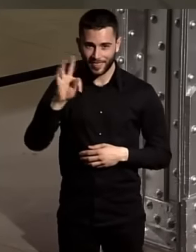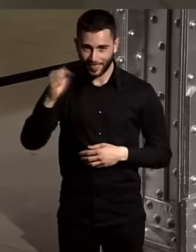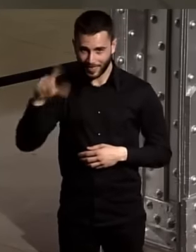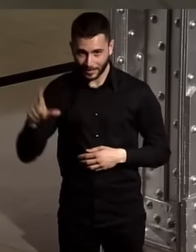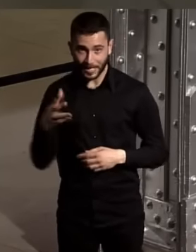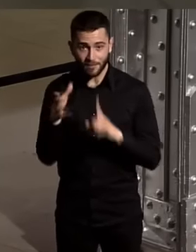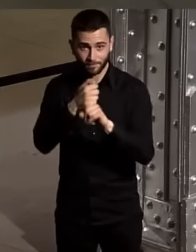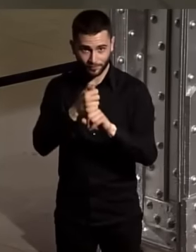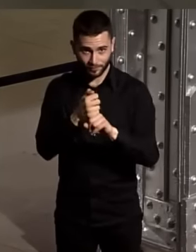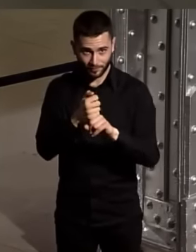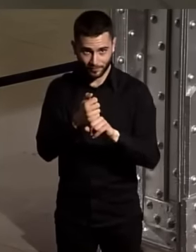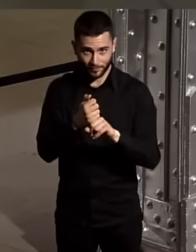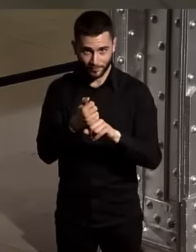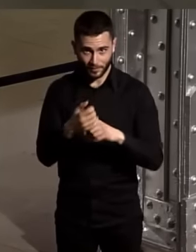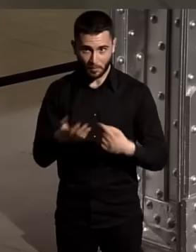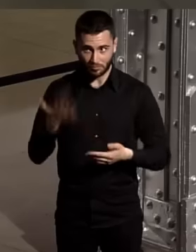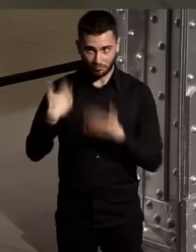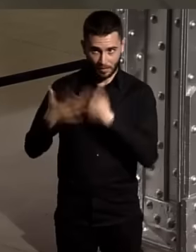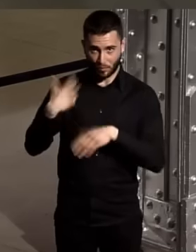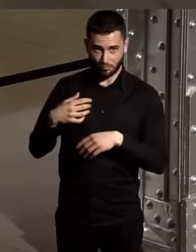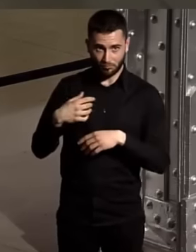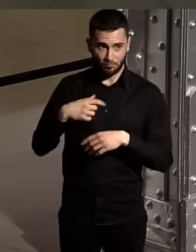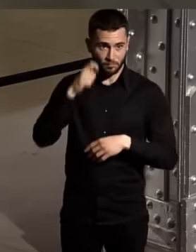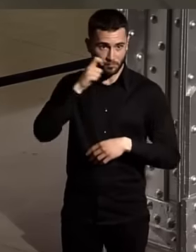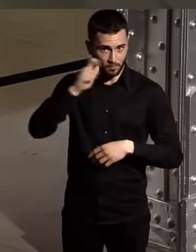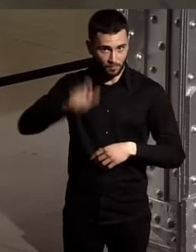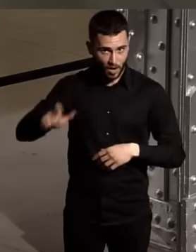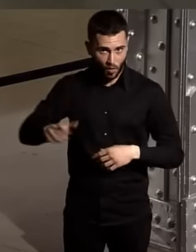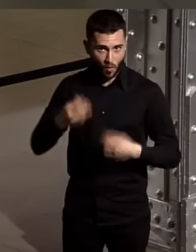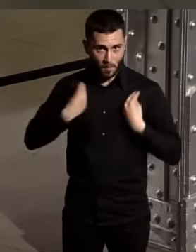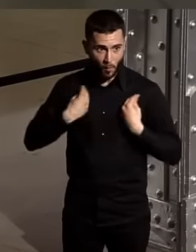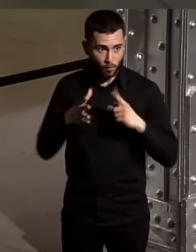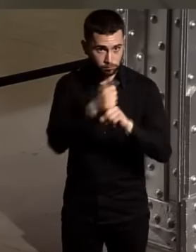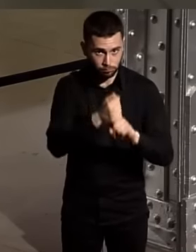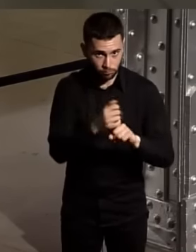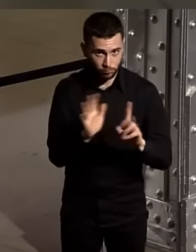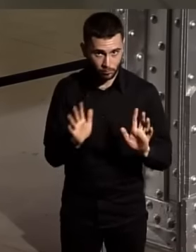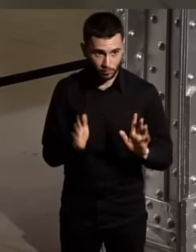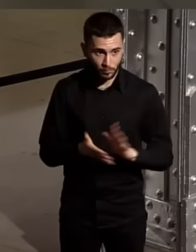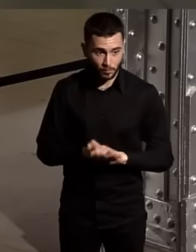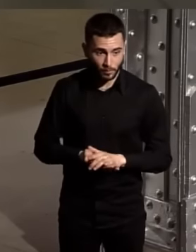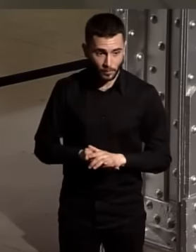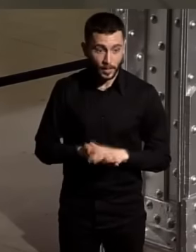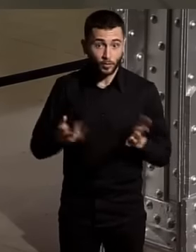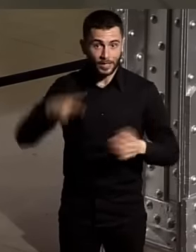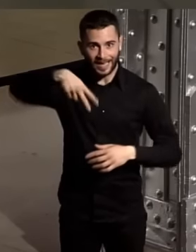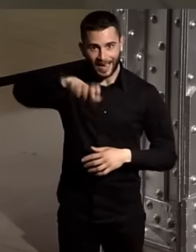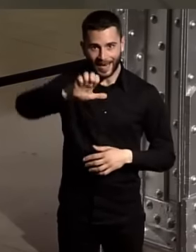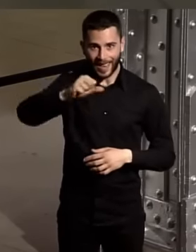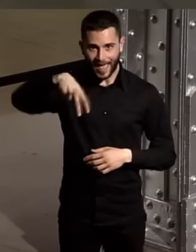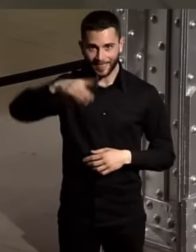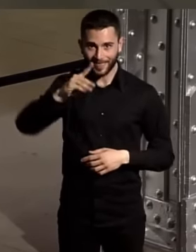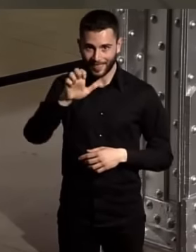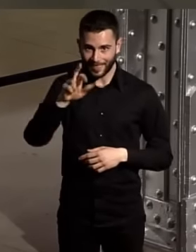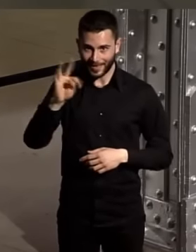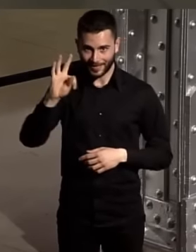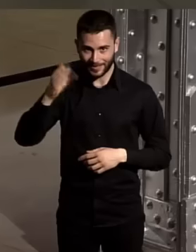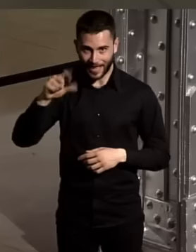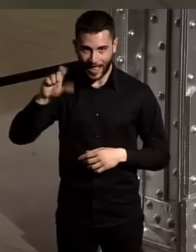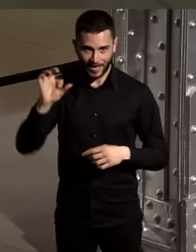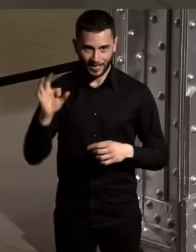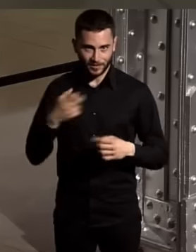un ser humano vivo no hace tanto claro y ahora resulta que tenemos el genoma de varios neandertales completos no Y